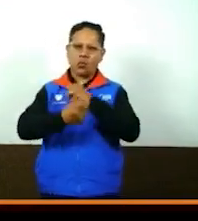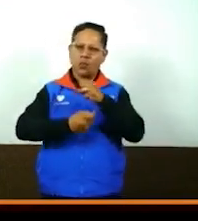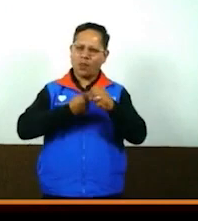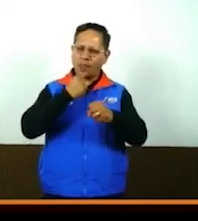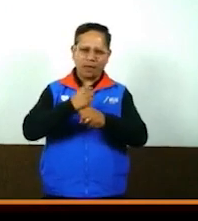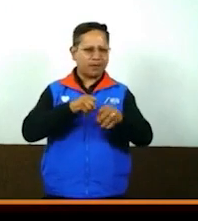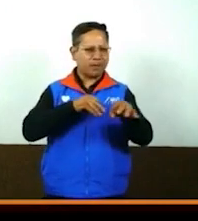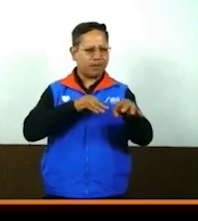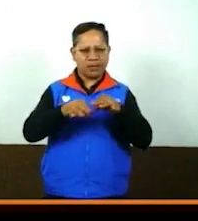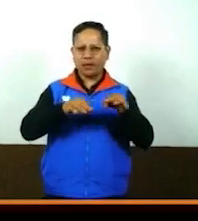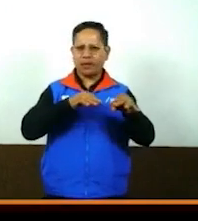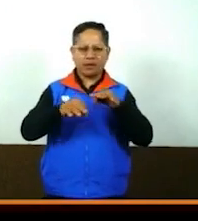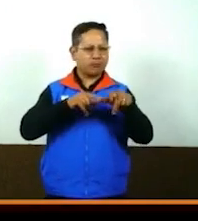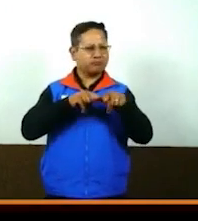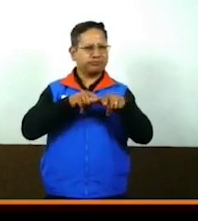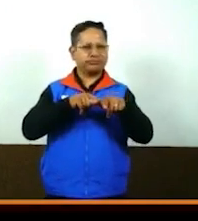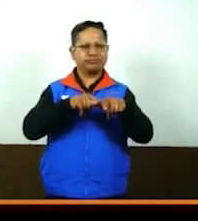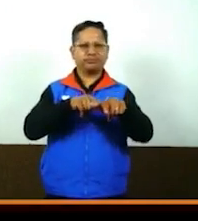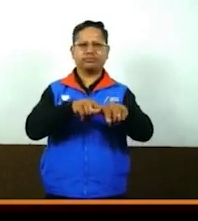trabajo realmente